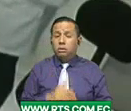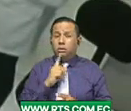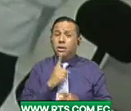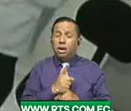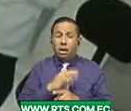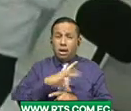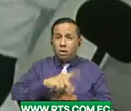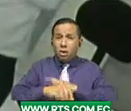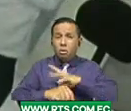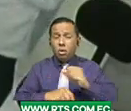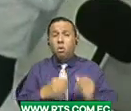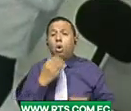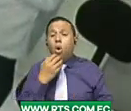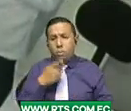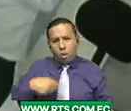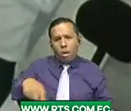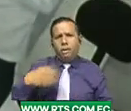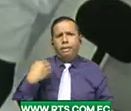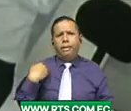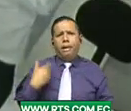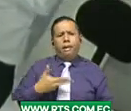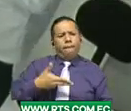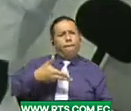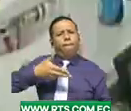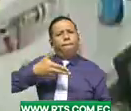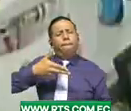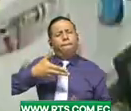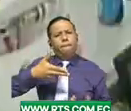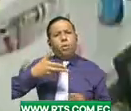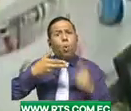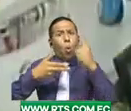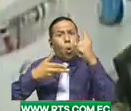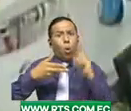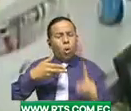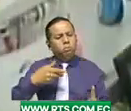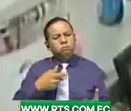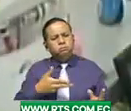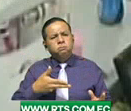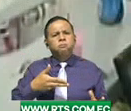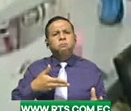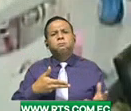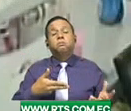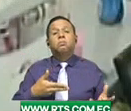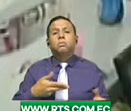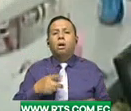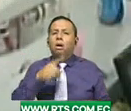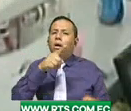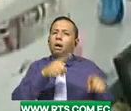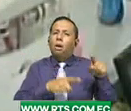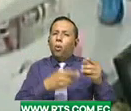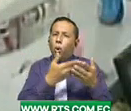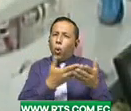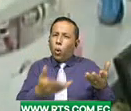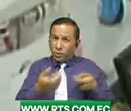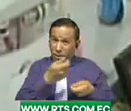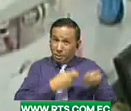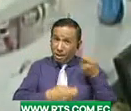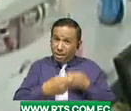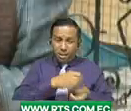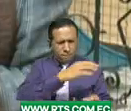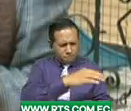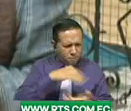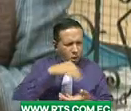delictiva, son valientes con el dedo en el gatillo. Uno de los delincuentes incluso tuvo tiempo para llevarse algunos productos de los